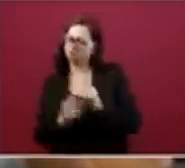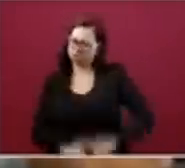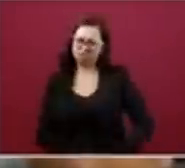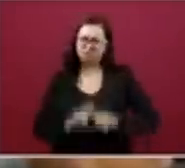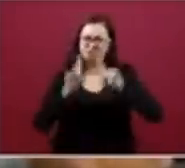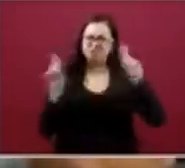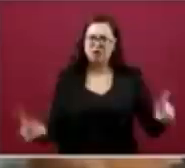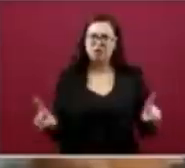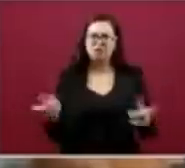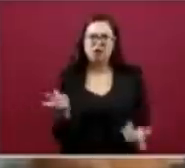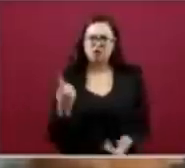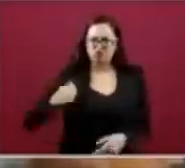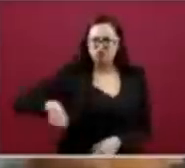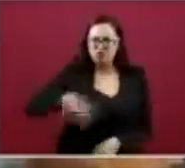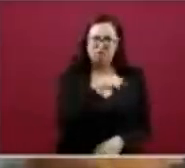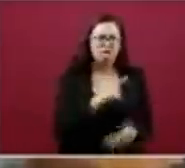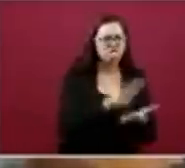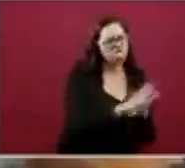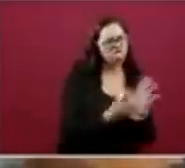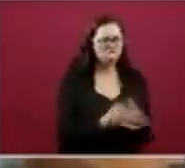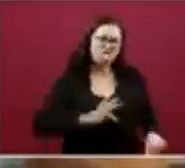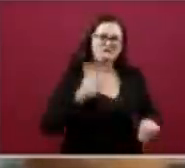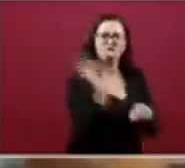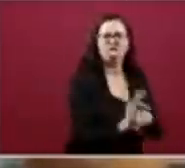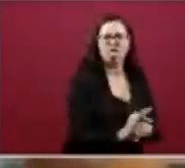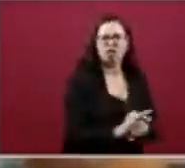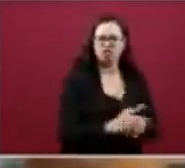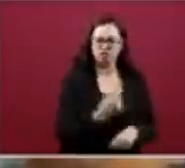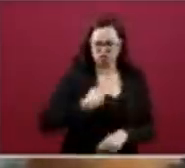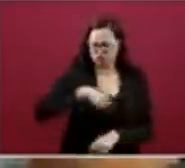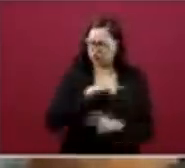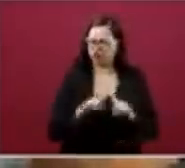somos chayoteros. Y